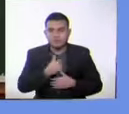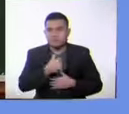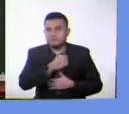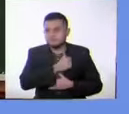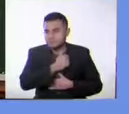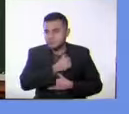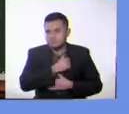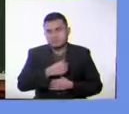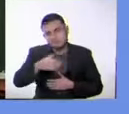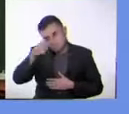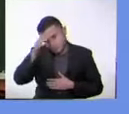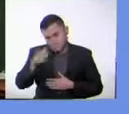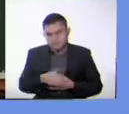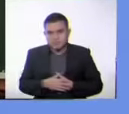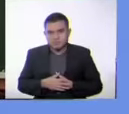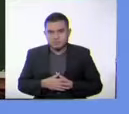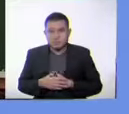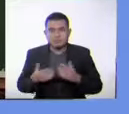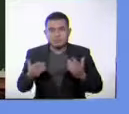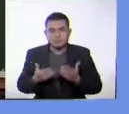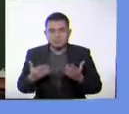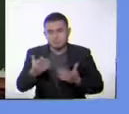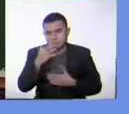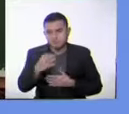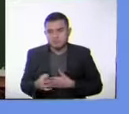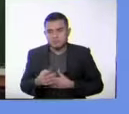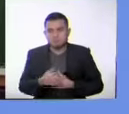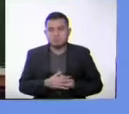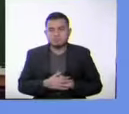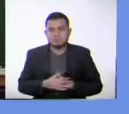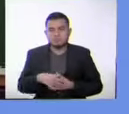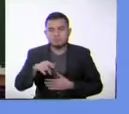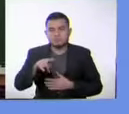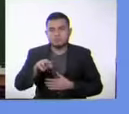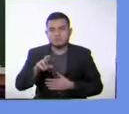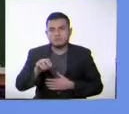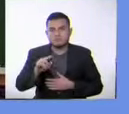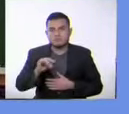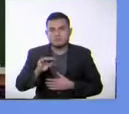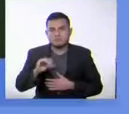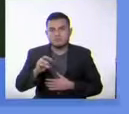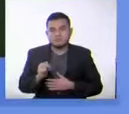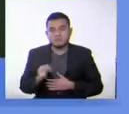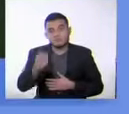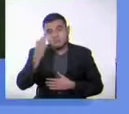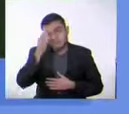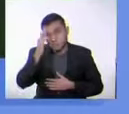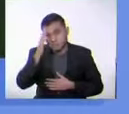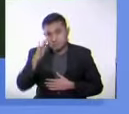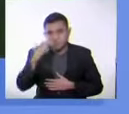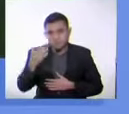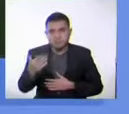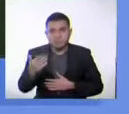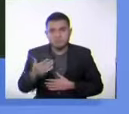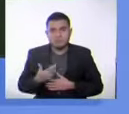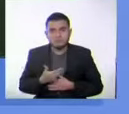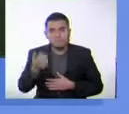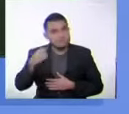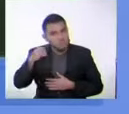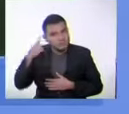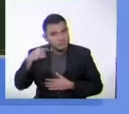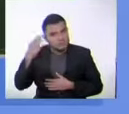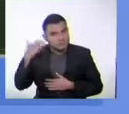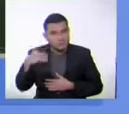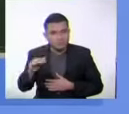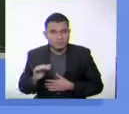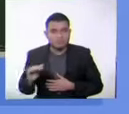autoconcepto. Es cuando hacemos una introspección y nos damos cuenta de que somos niños,